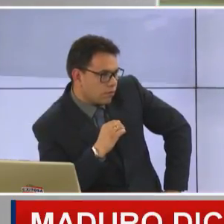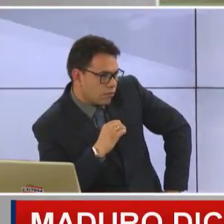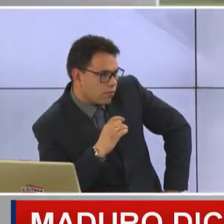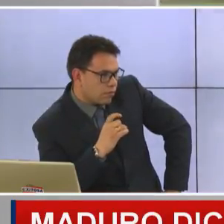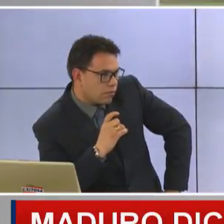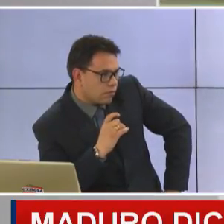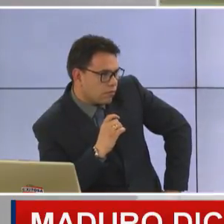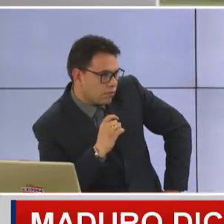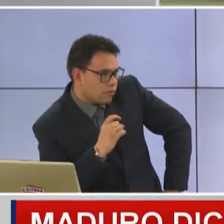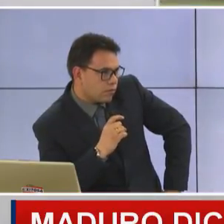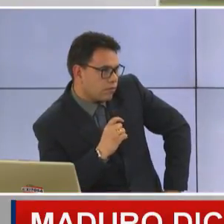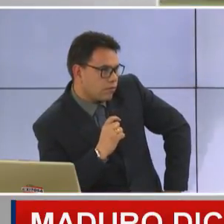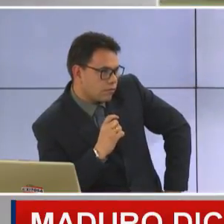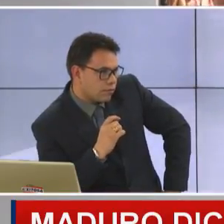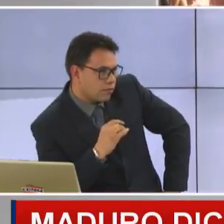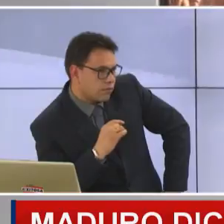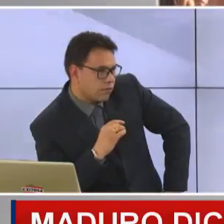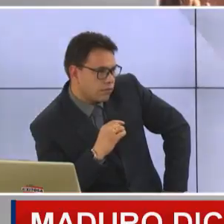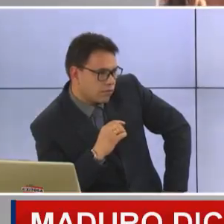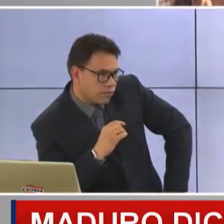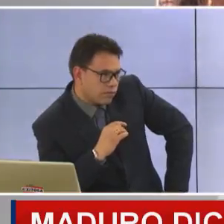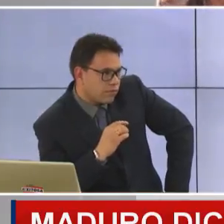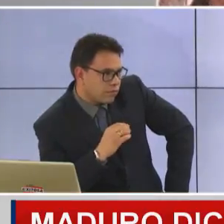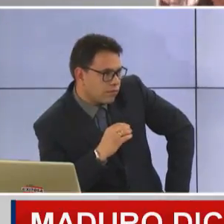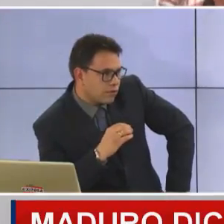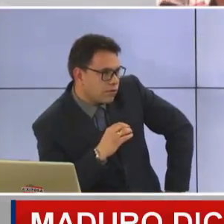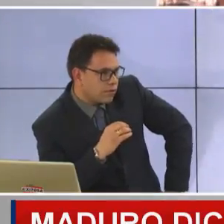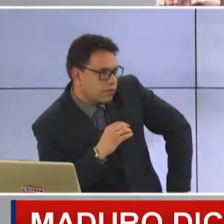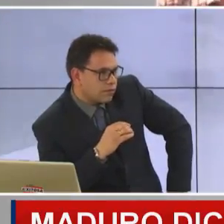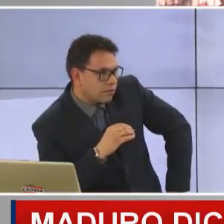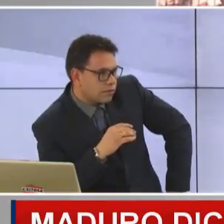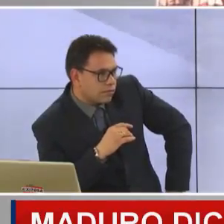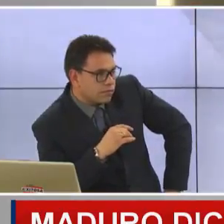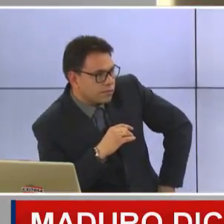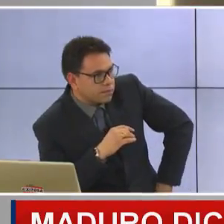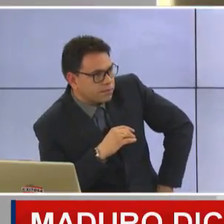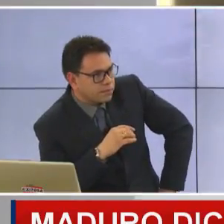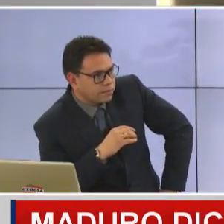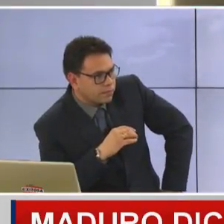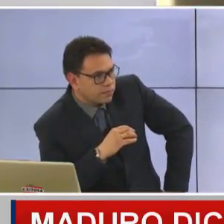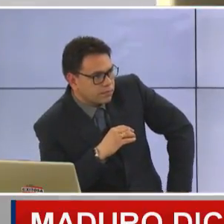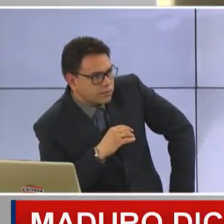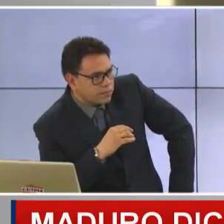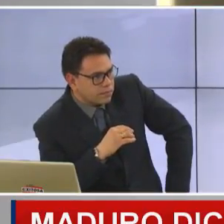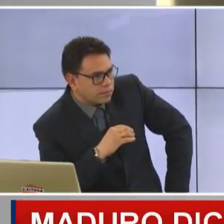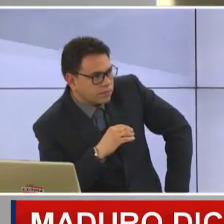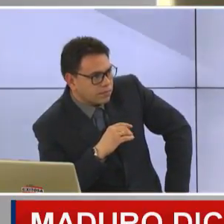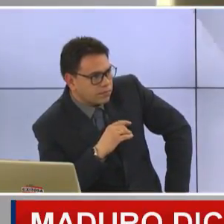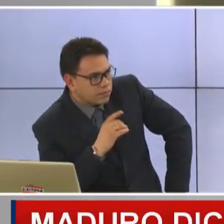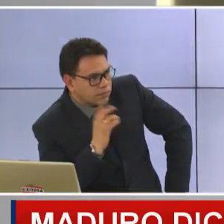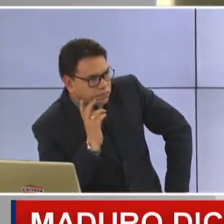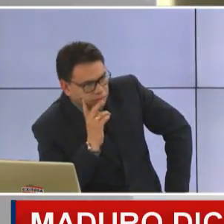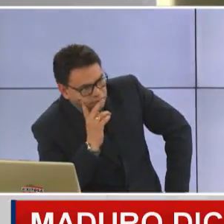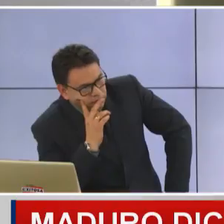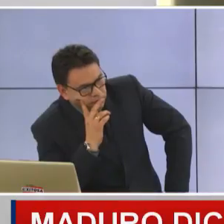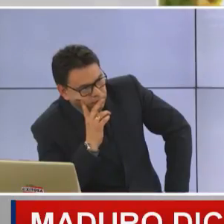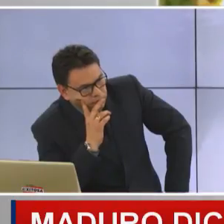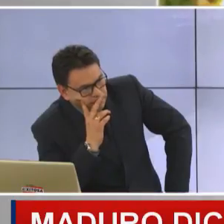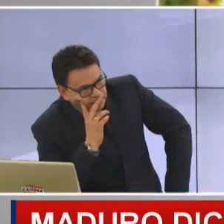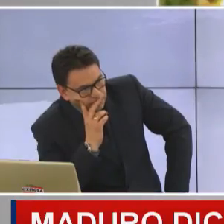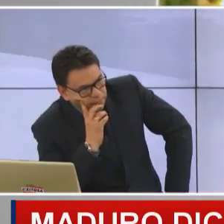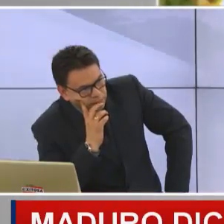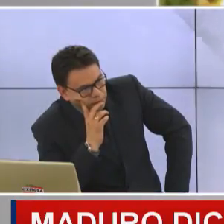eso. No esperemos que la conversación con Trump vaya a traer algún fruto si es que los 50 minutos fueron para arreciar contra el tema